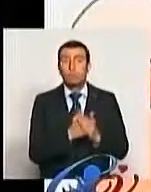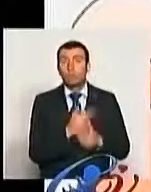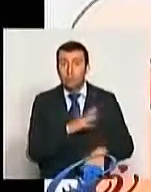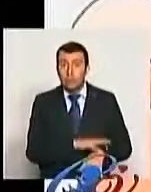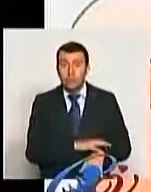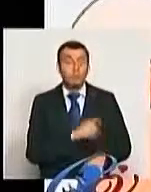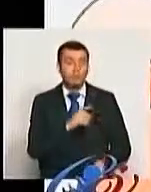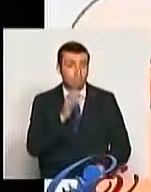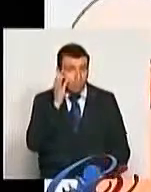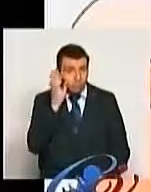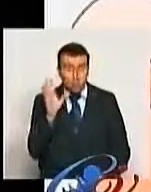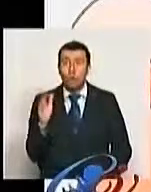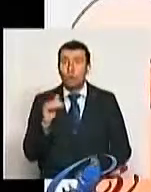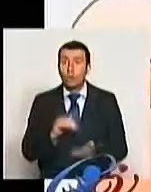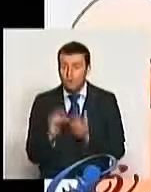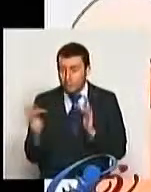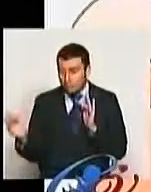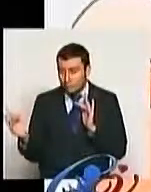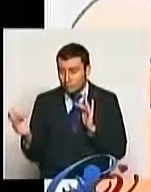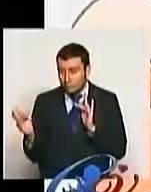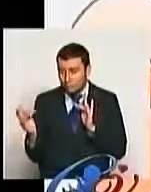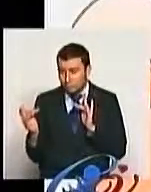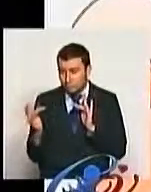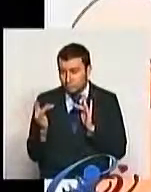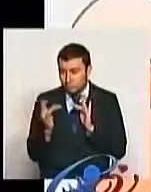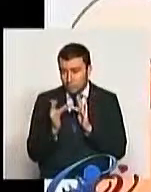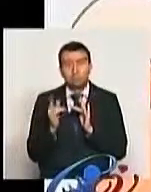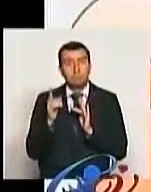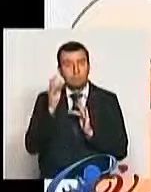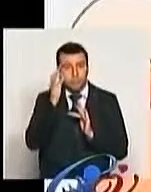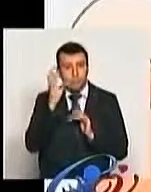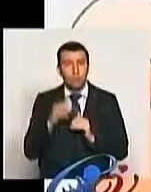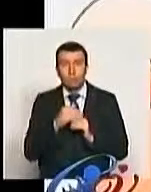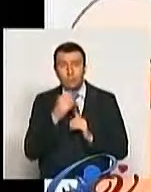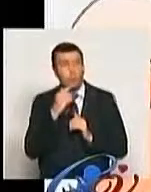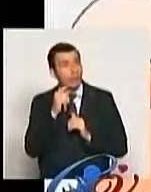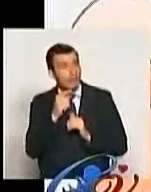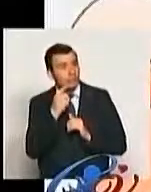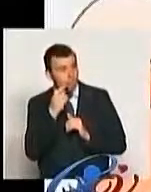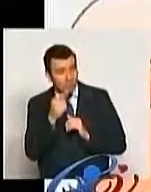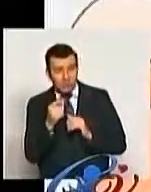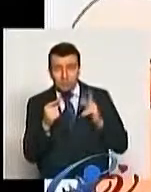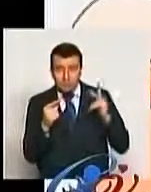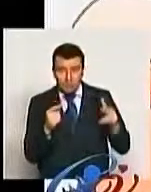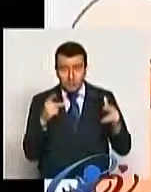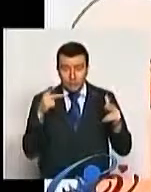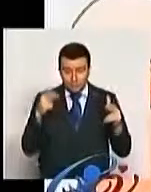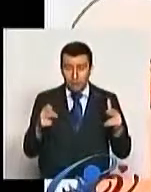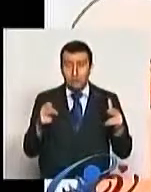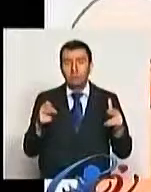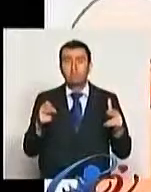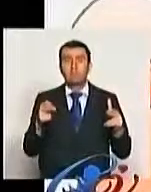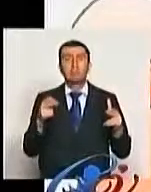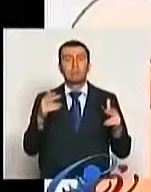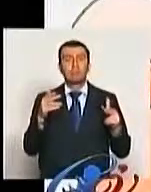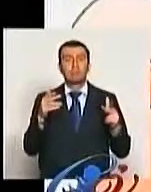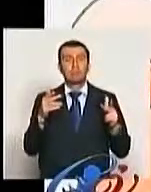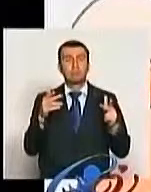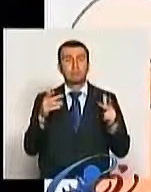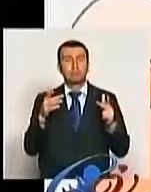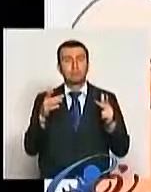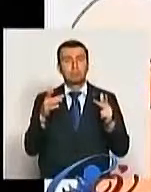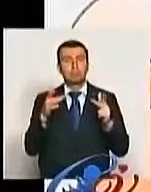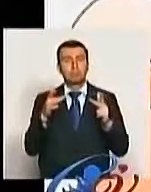posibilidades de recanalización. ¿Qué es la recanalización? Que esas trompas que vemos ahí que dice ligado y cortado, posteriormente hacen